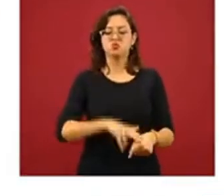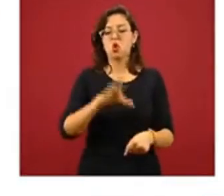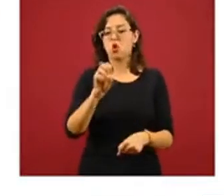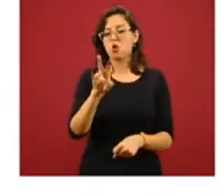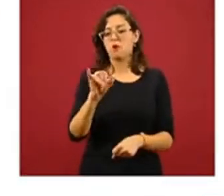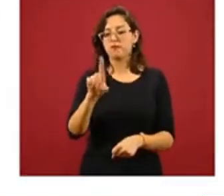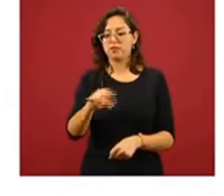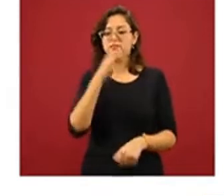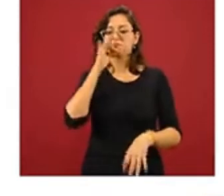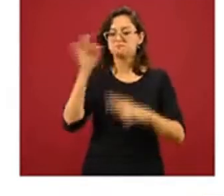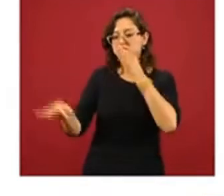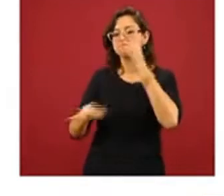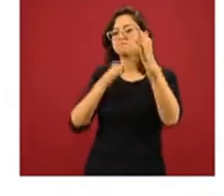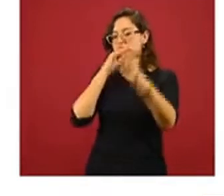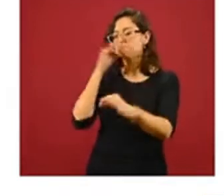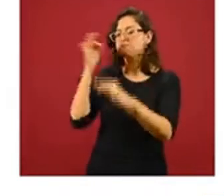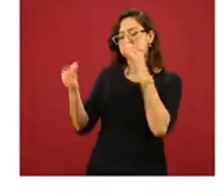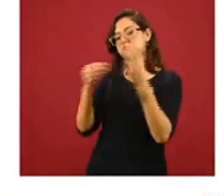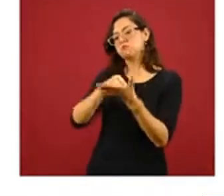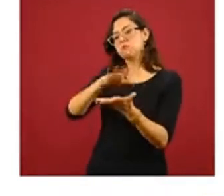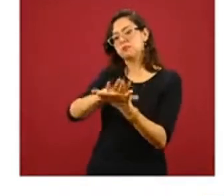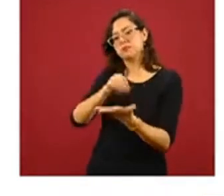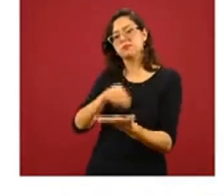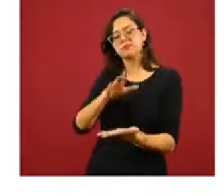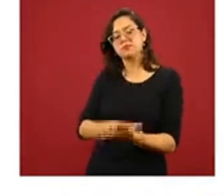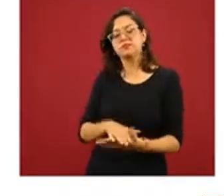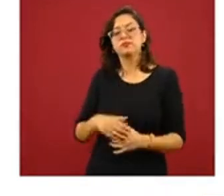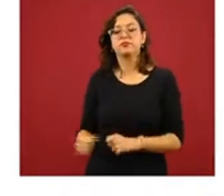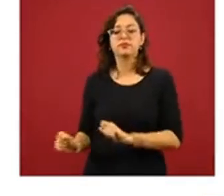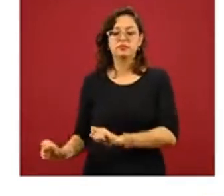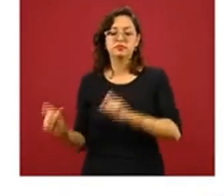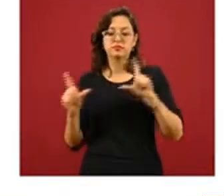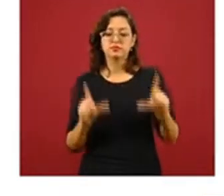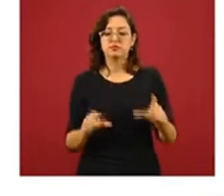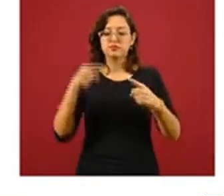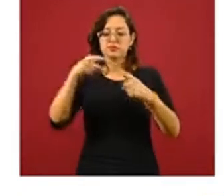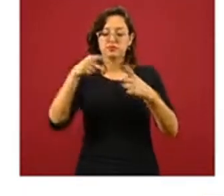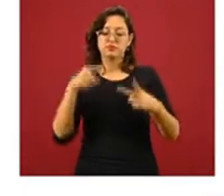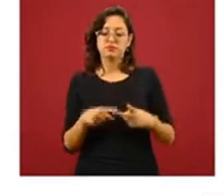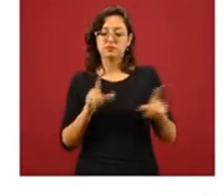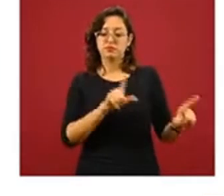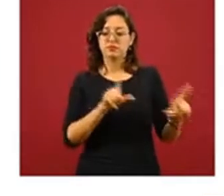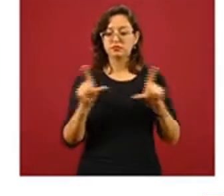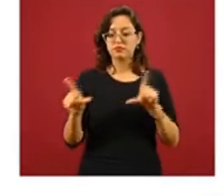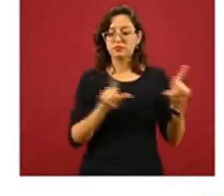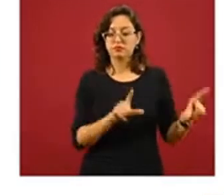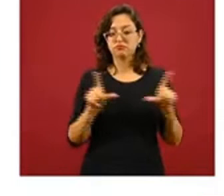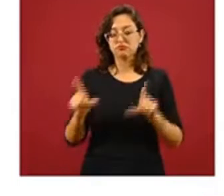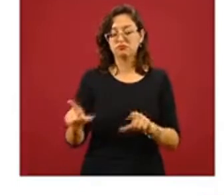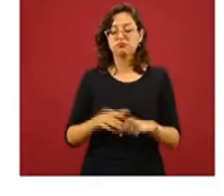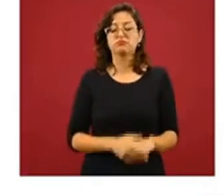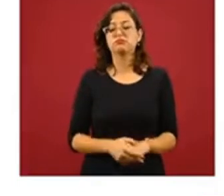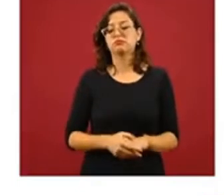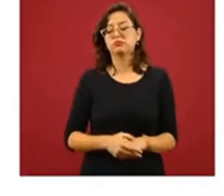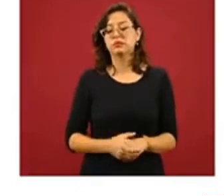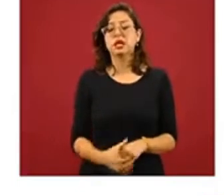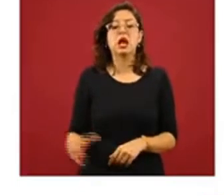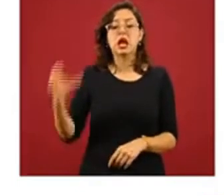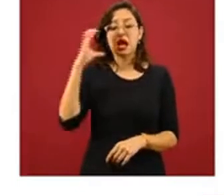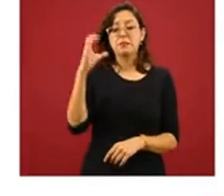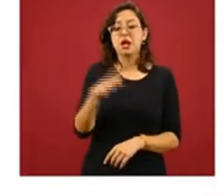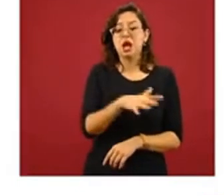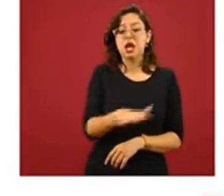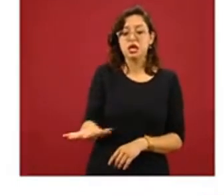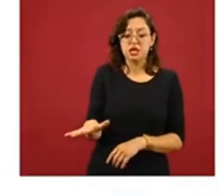país han notificado su información. Las siguientes 2 diapositivas, la primera nos muestra la distribución de camas